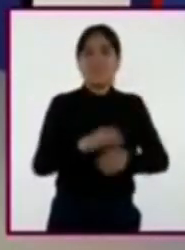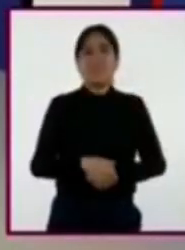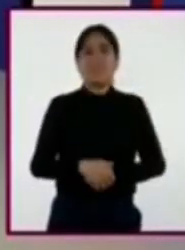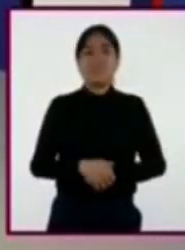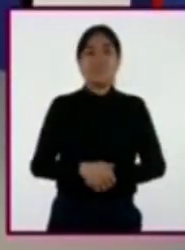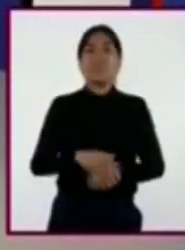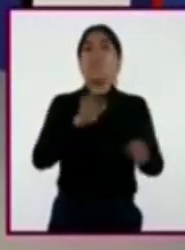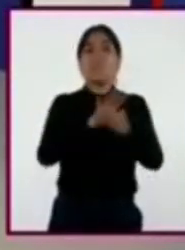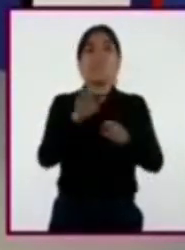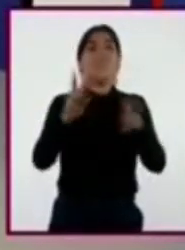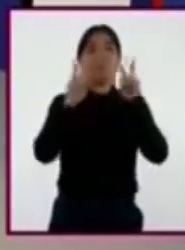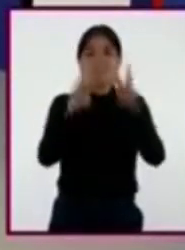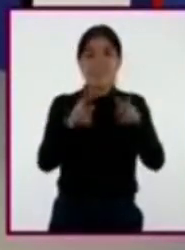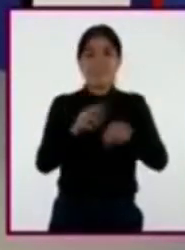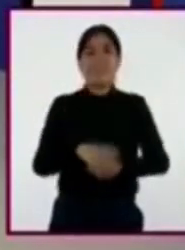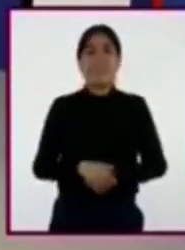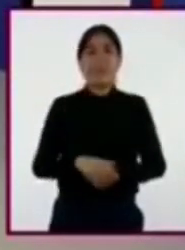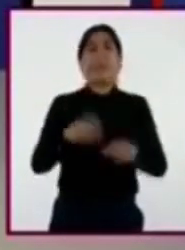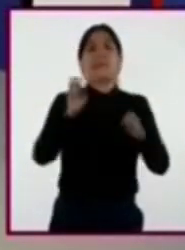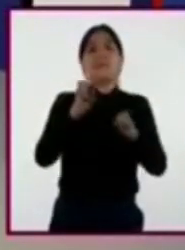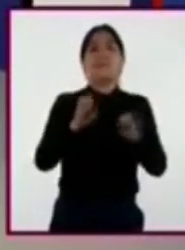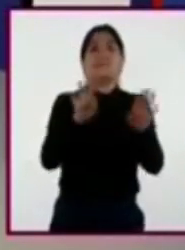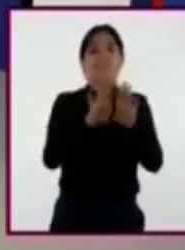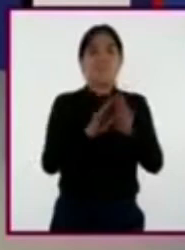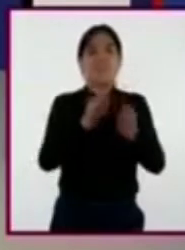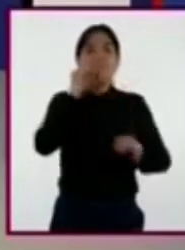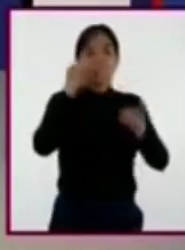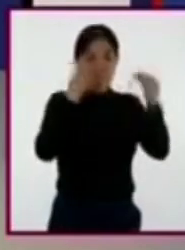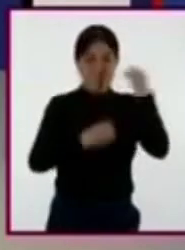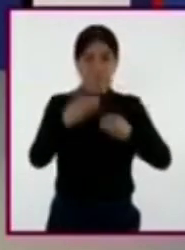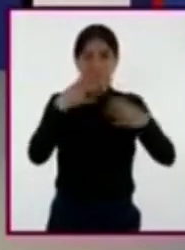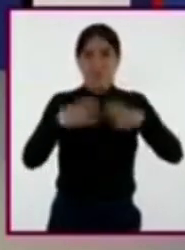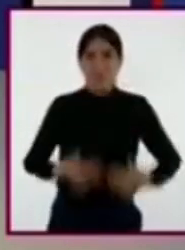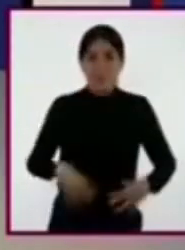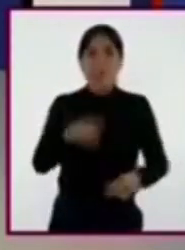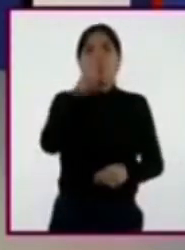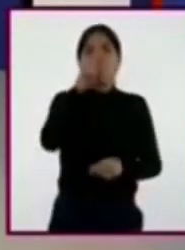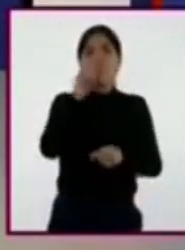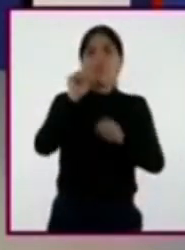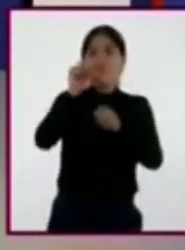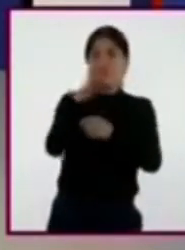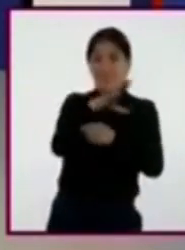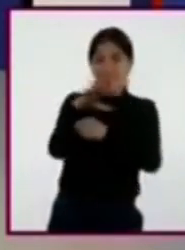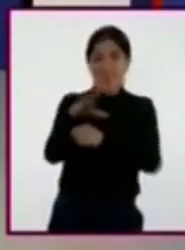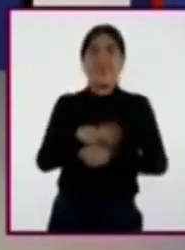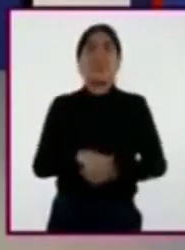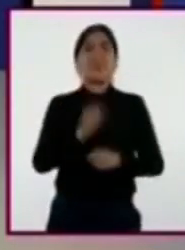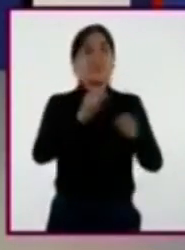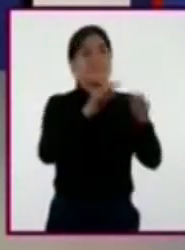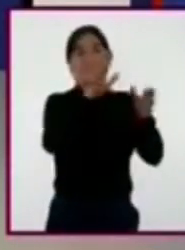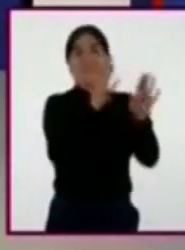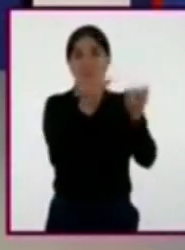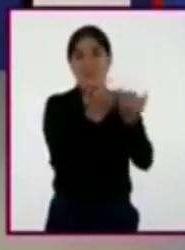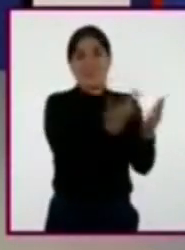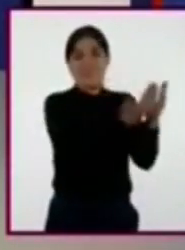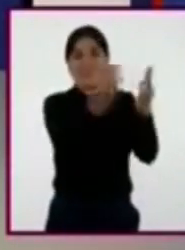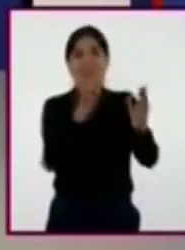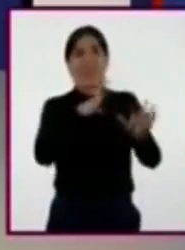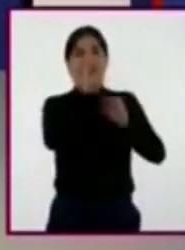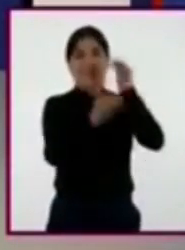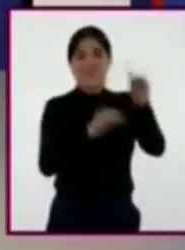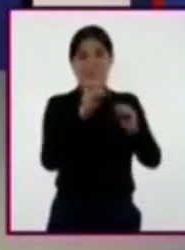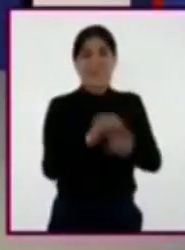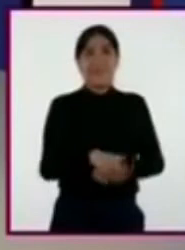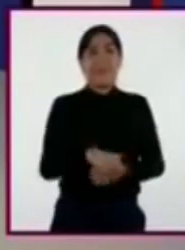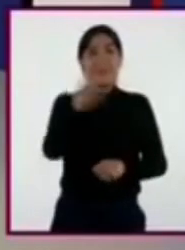parte visual se encargará el escenógrafo, vestuarista e iluminador. Las artes visuales están presentes. Para el